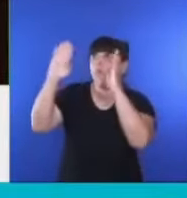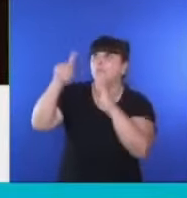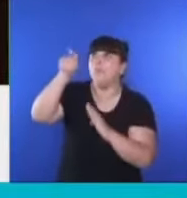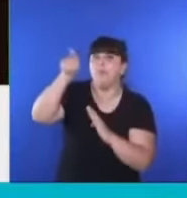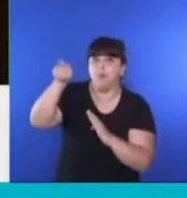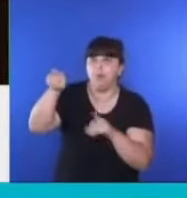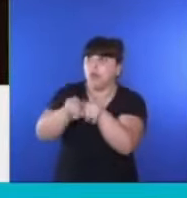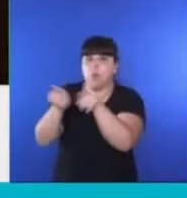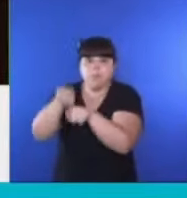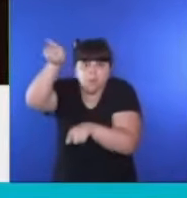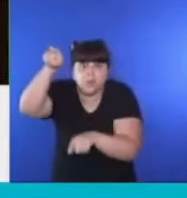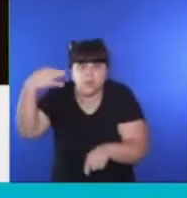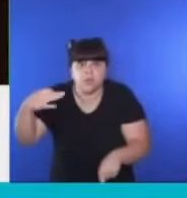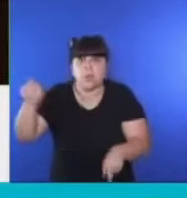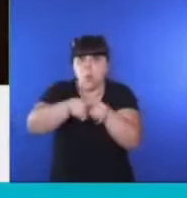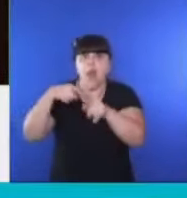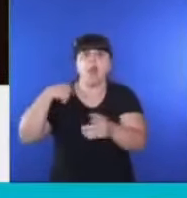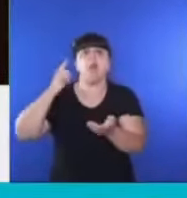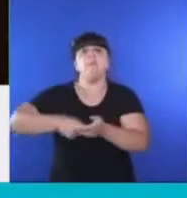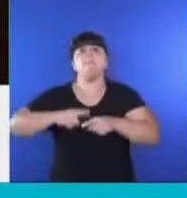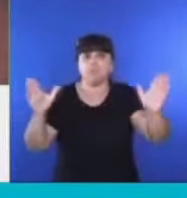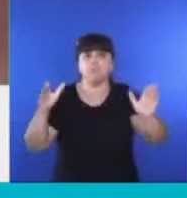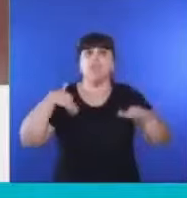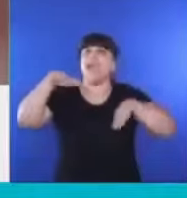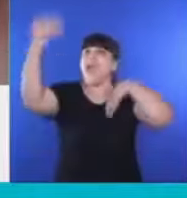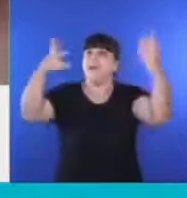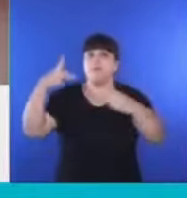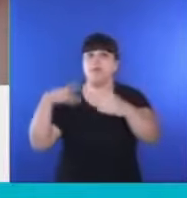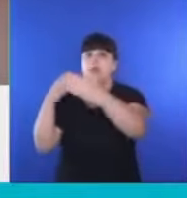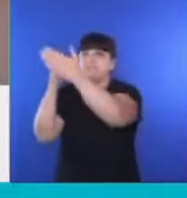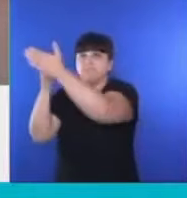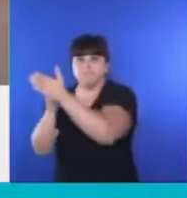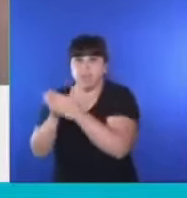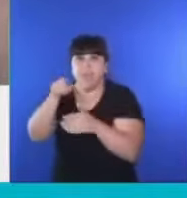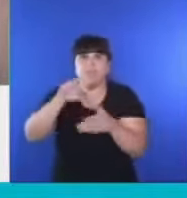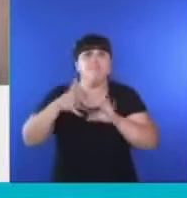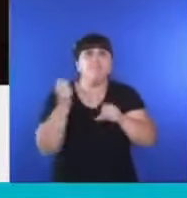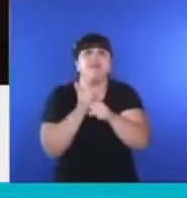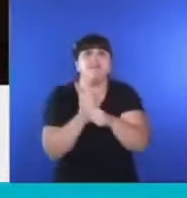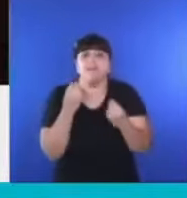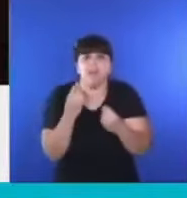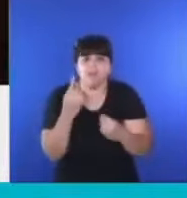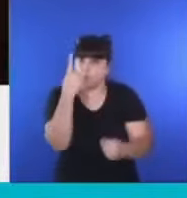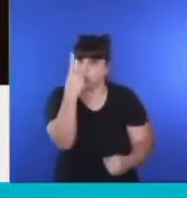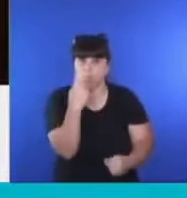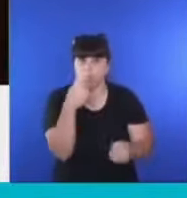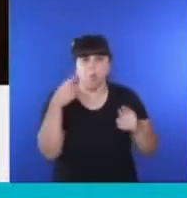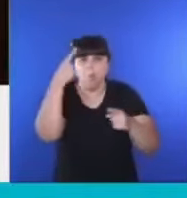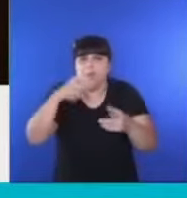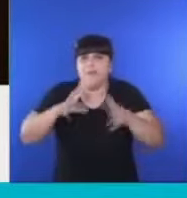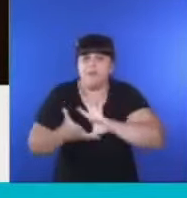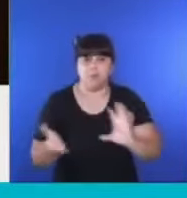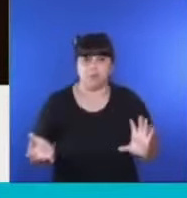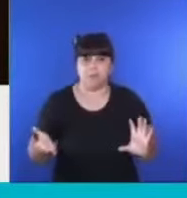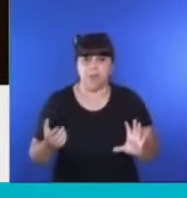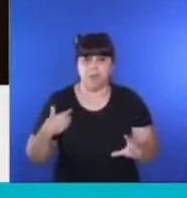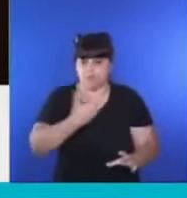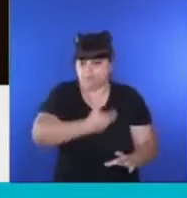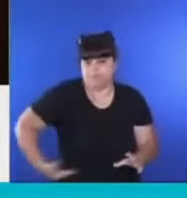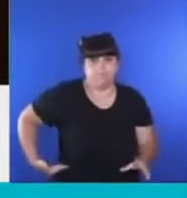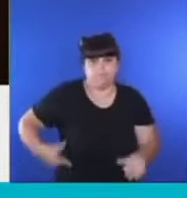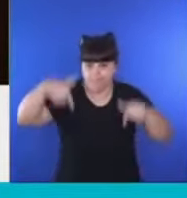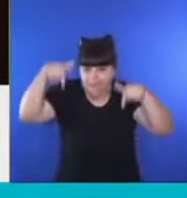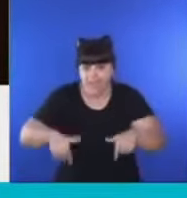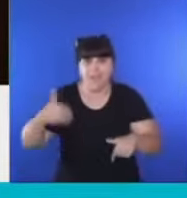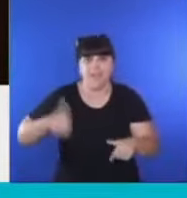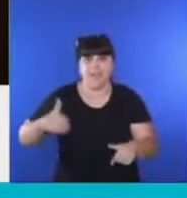y llevan adelante hoy las mismas políticas que aborrece. Y para esas tareas y objetivos tienen una sola y la misma herramienta. El Estado que aquí